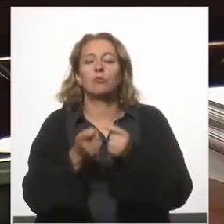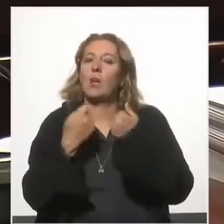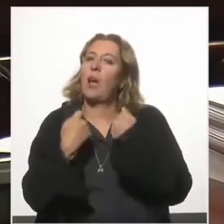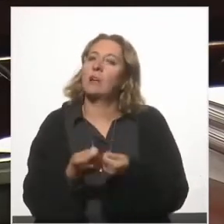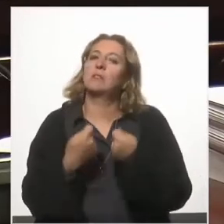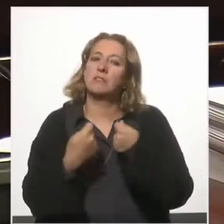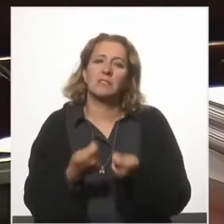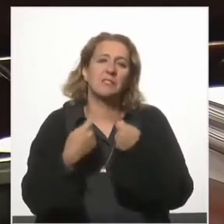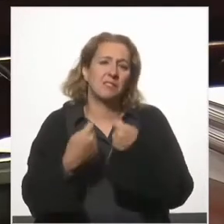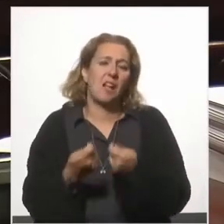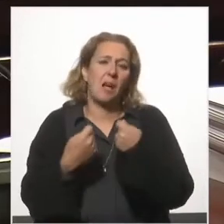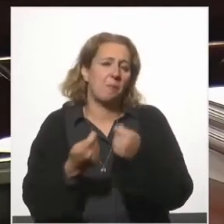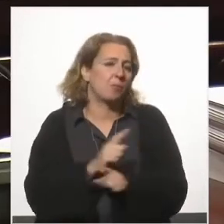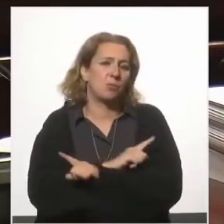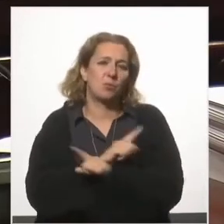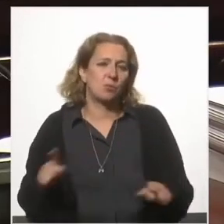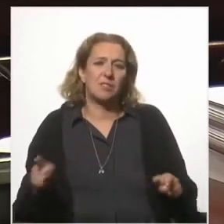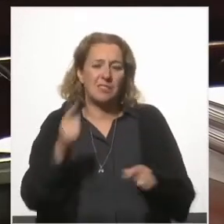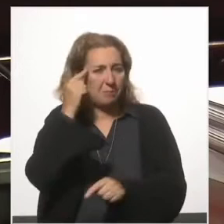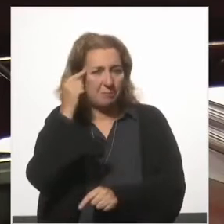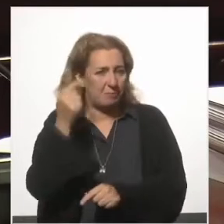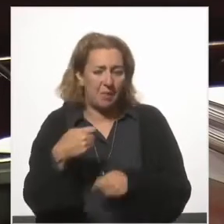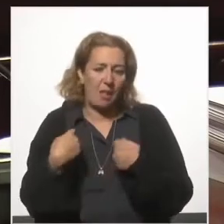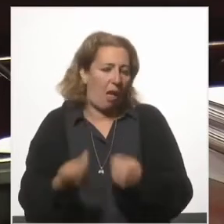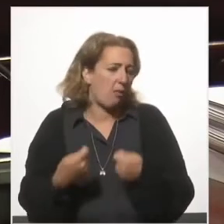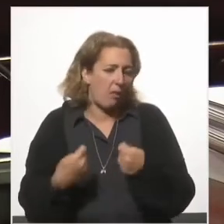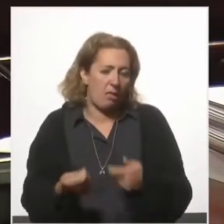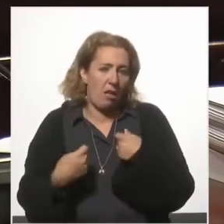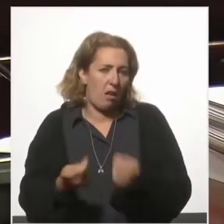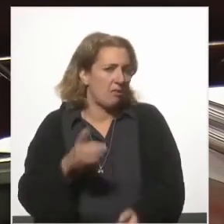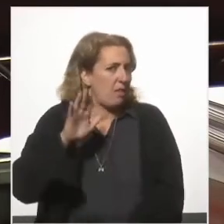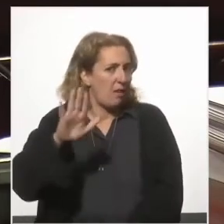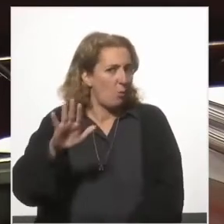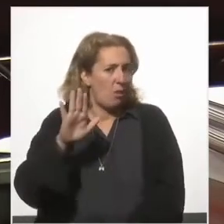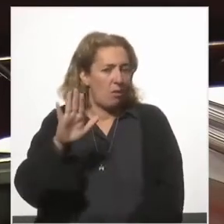gastamos indiscriminadamente, endeudándonos,